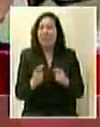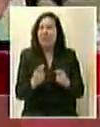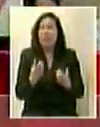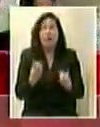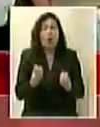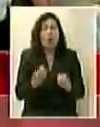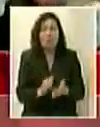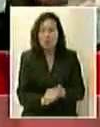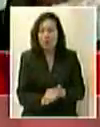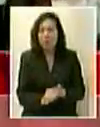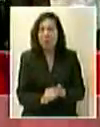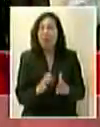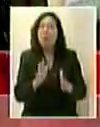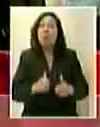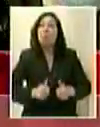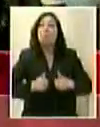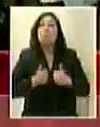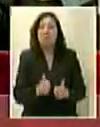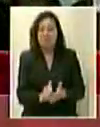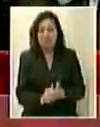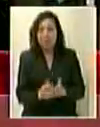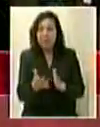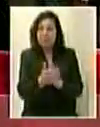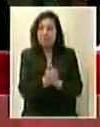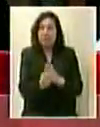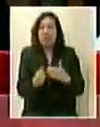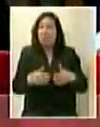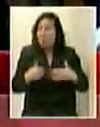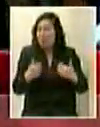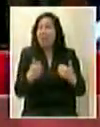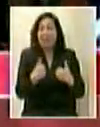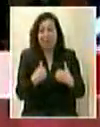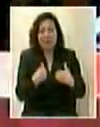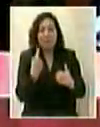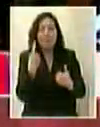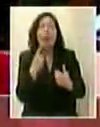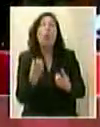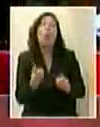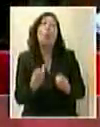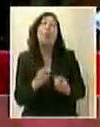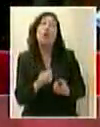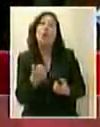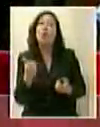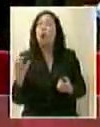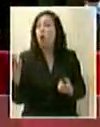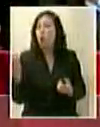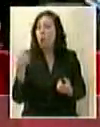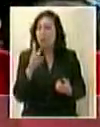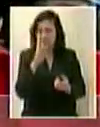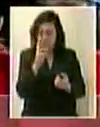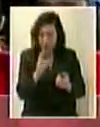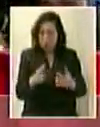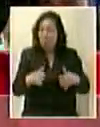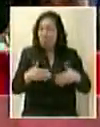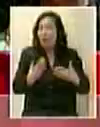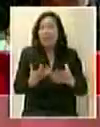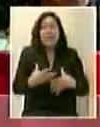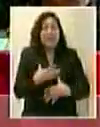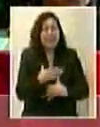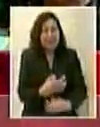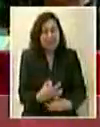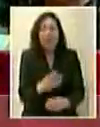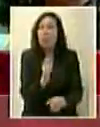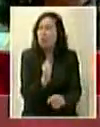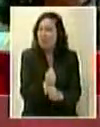sino vivencial, de experiencia que pueda servir para cuantos otros jóvenes del Perú se puedan interesar en